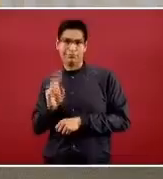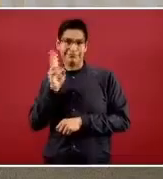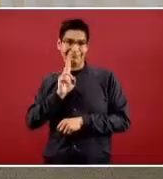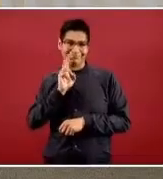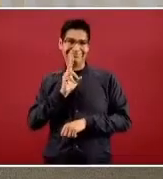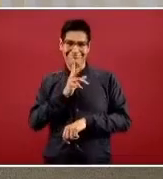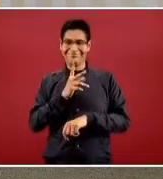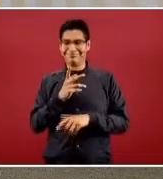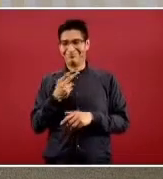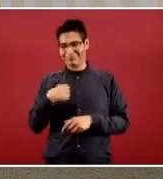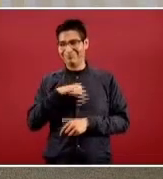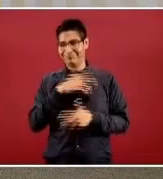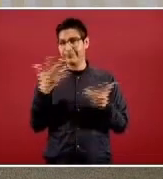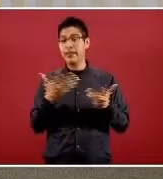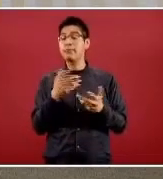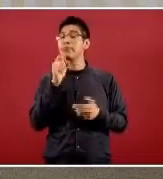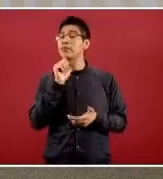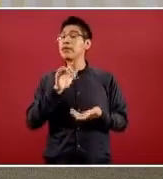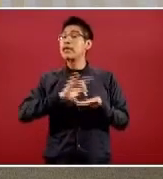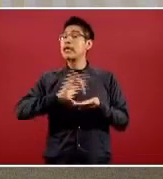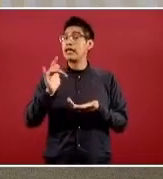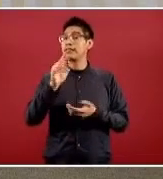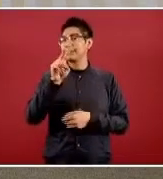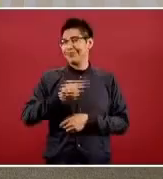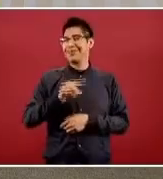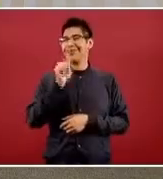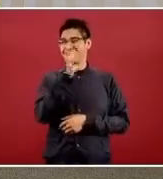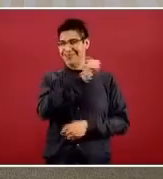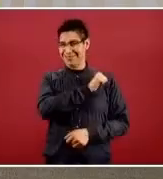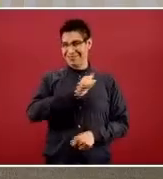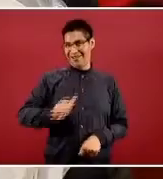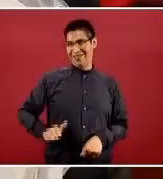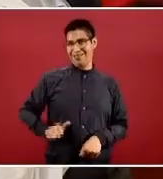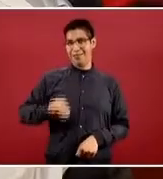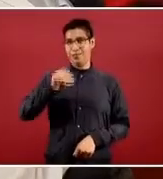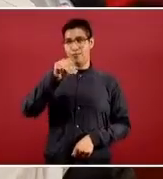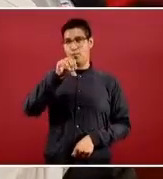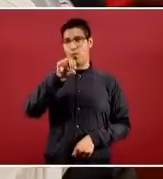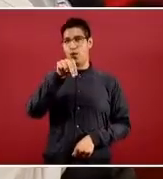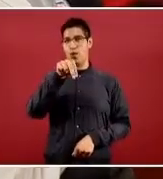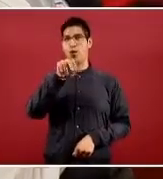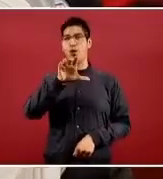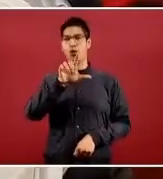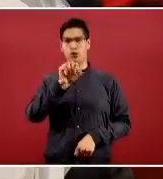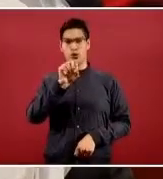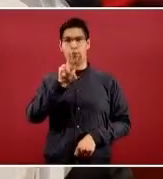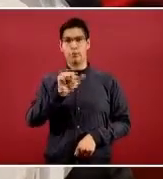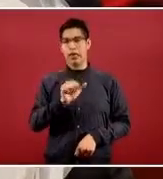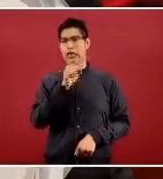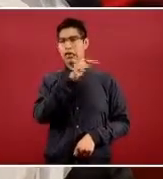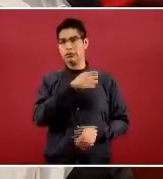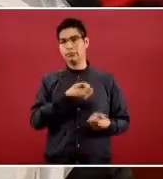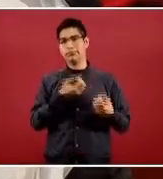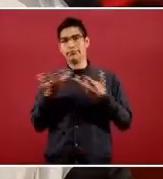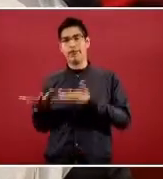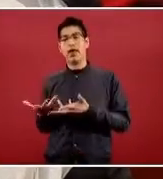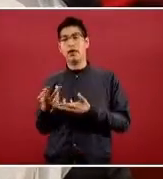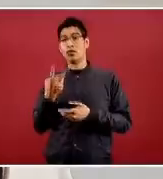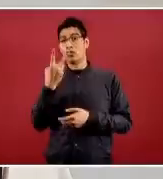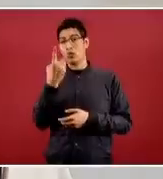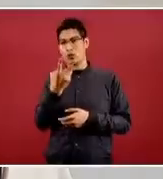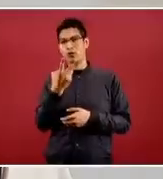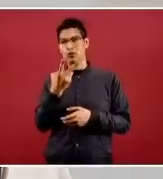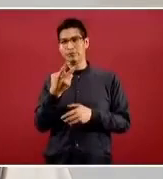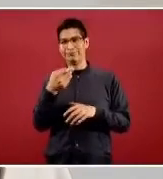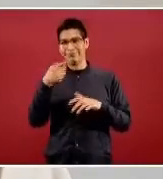Agradezco enormemente la participación del alcalde de Monclova, el cual nos donó dos túneles